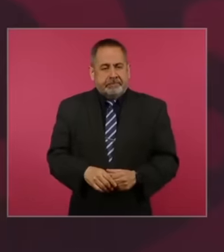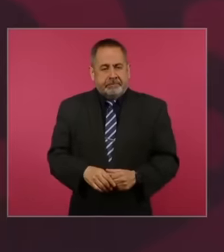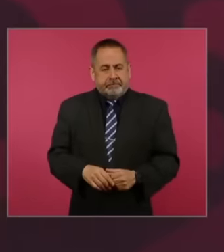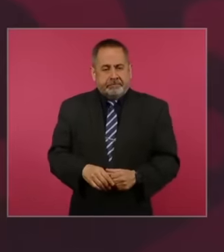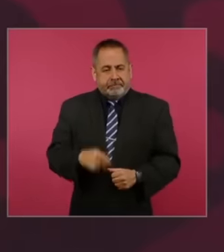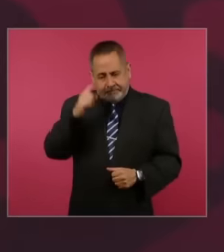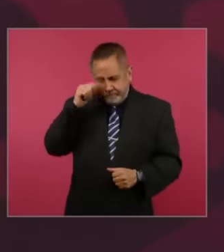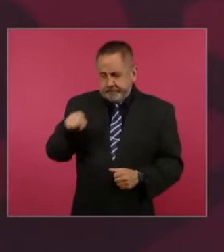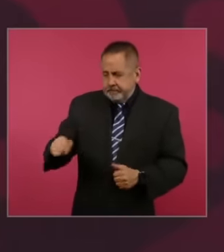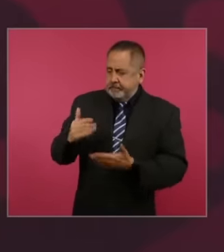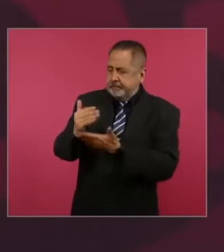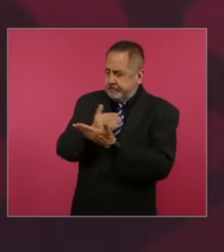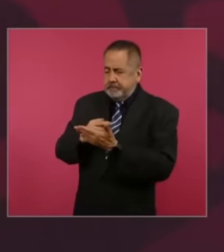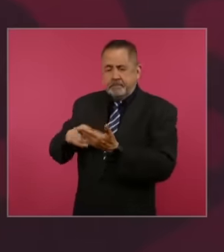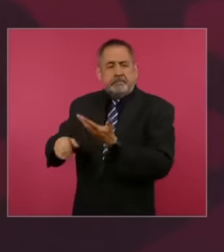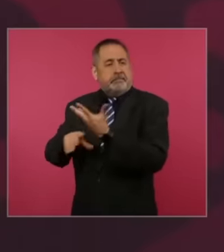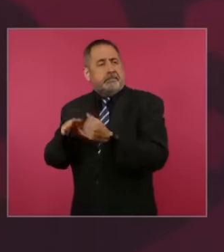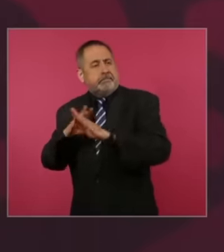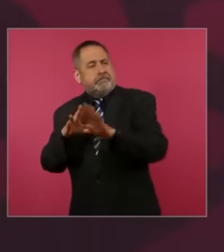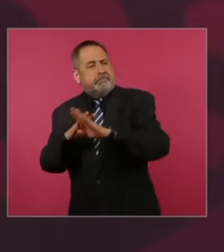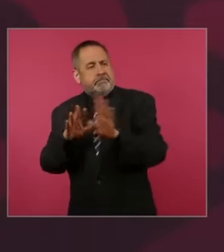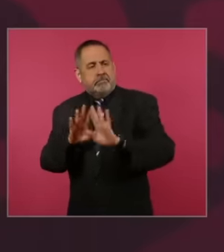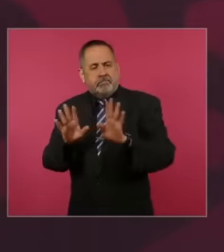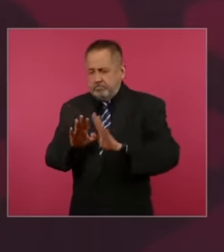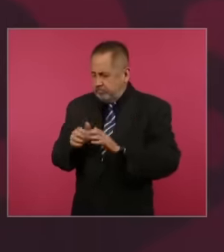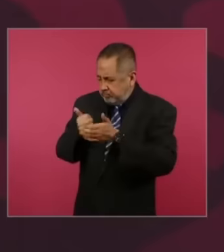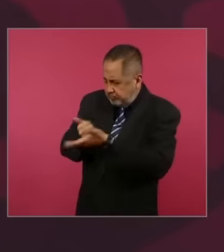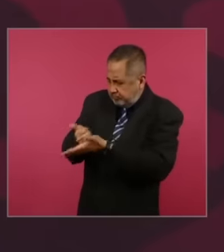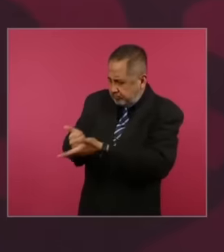enfrentar de otra manera el flujo migratorio.